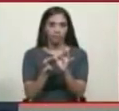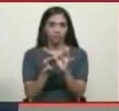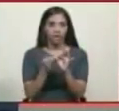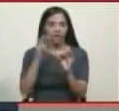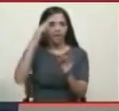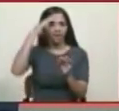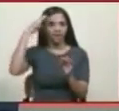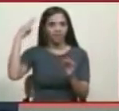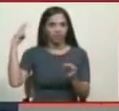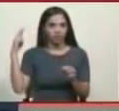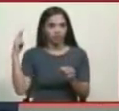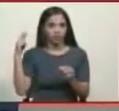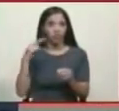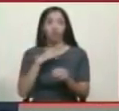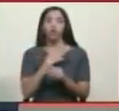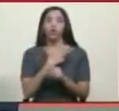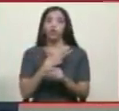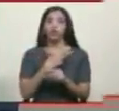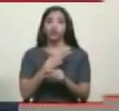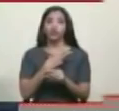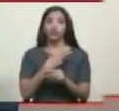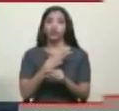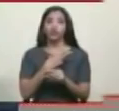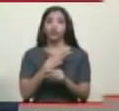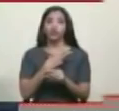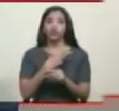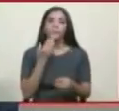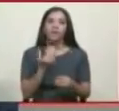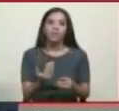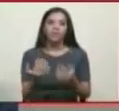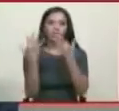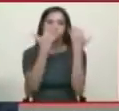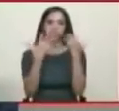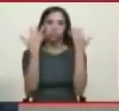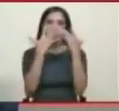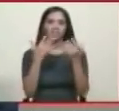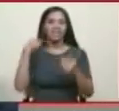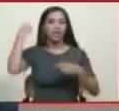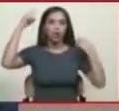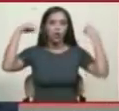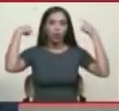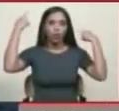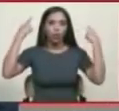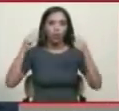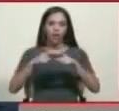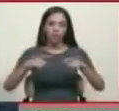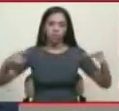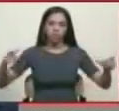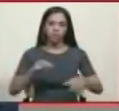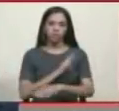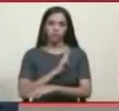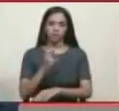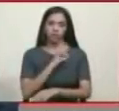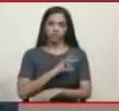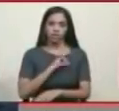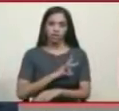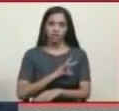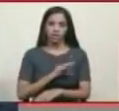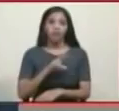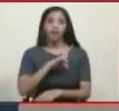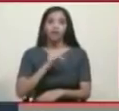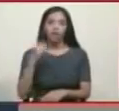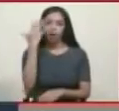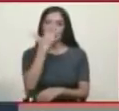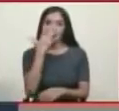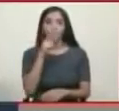reflexión. No se dejen llevar por la desatada en las redes sociales. No se dejen llevar por